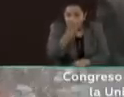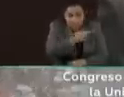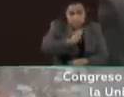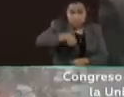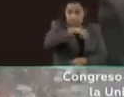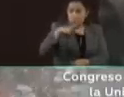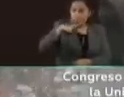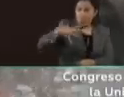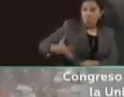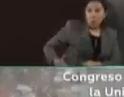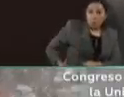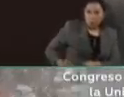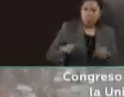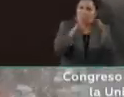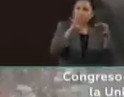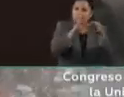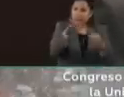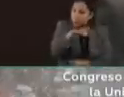todo, sin el pueblo.